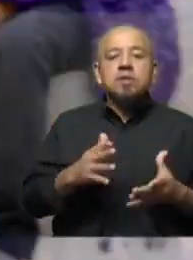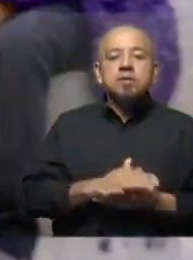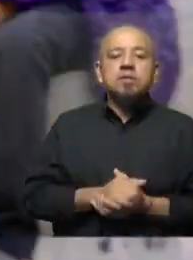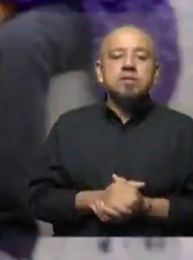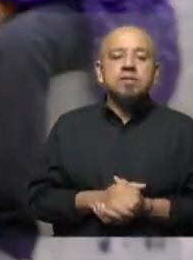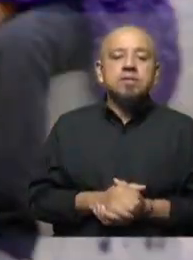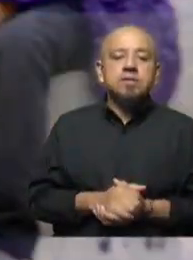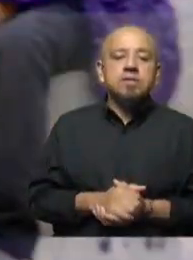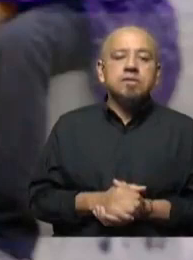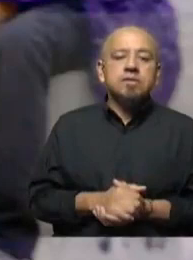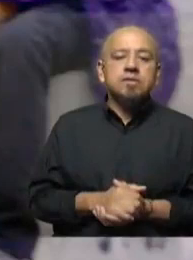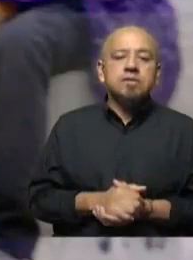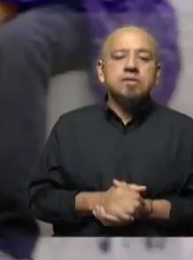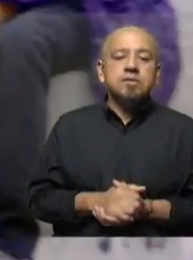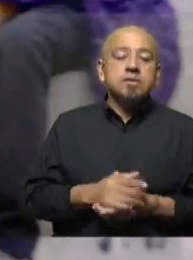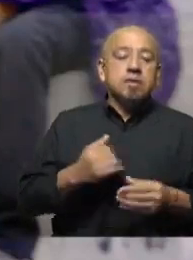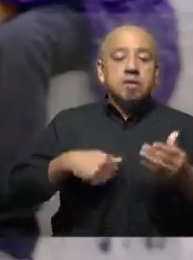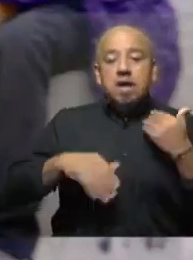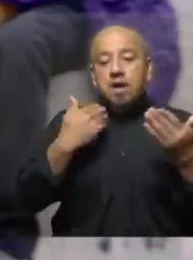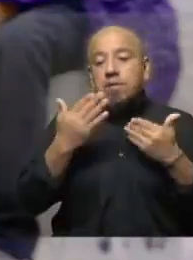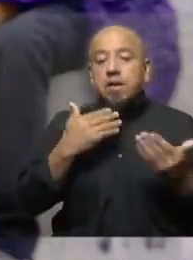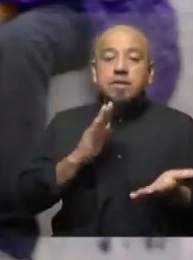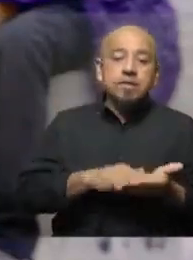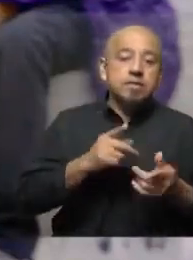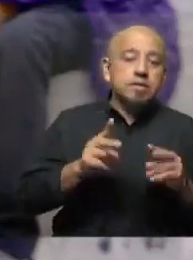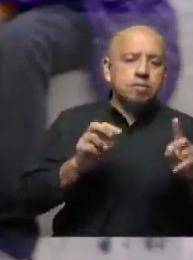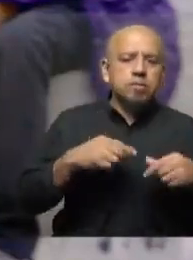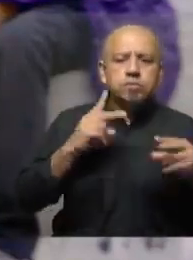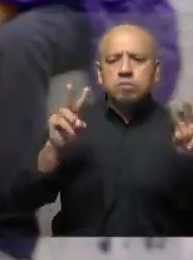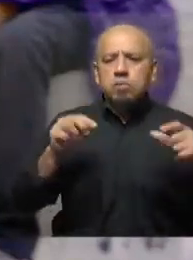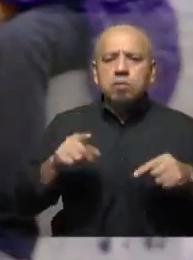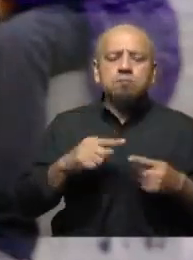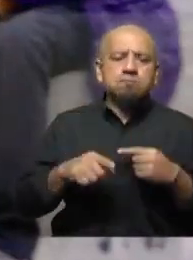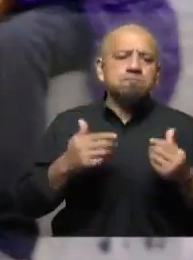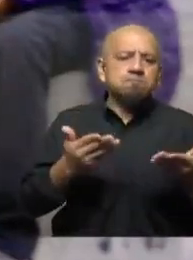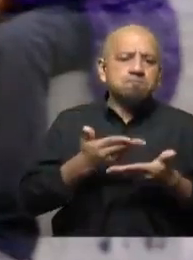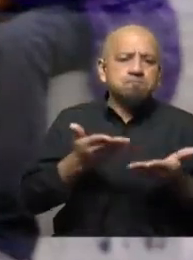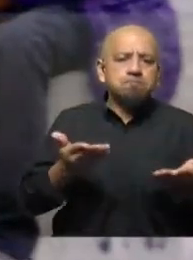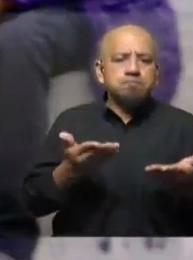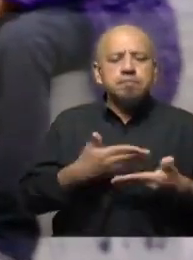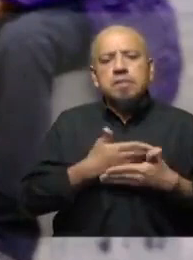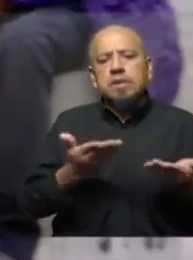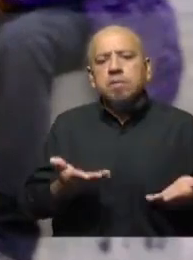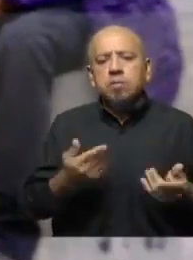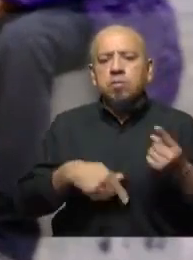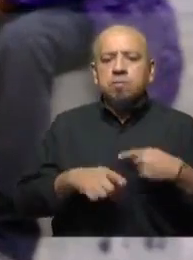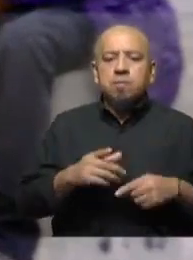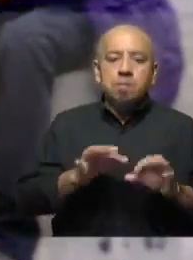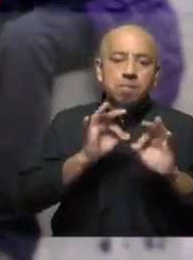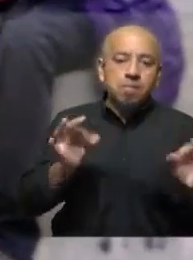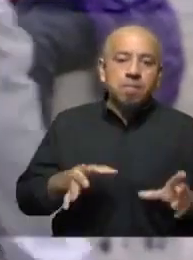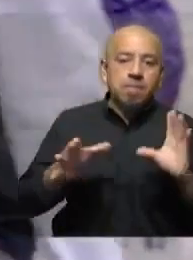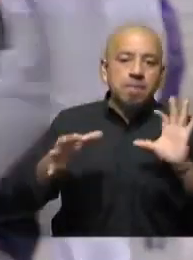perdón, como que sea hablar de eso, claro, ¿no? Es, ay, como, sí, total. Es un tema que al lado del amor de pareja o cosas así, o los